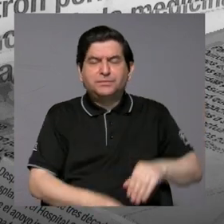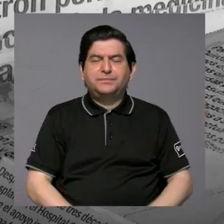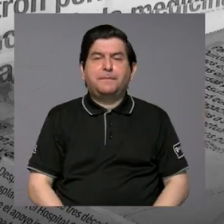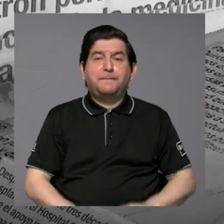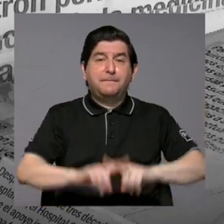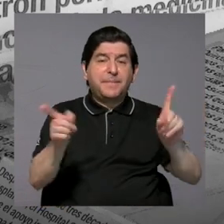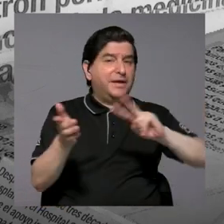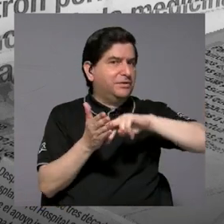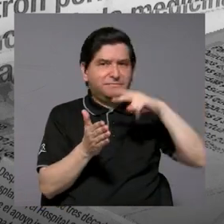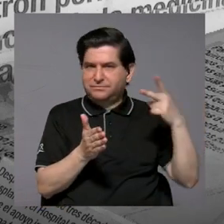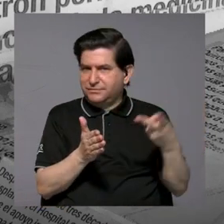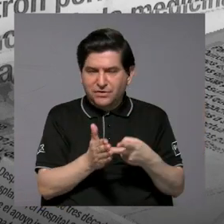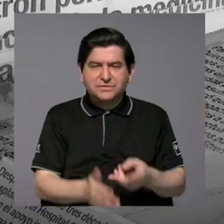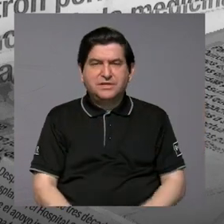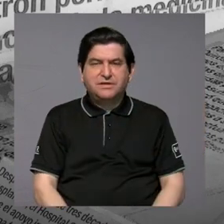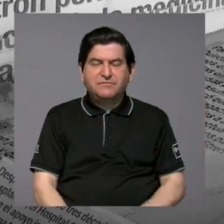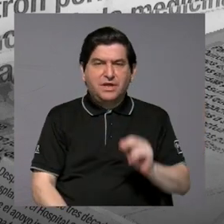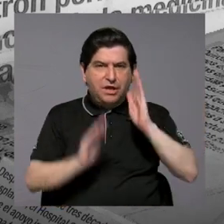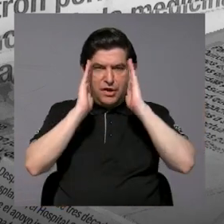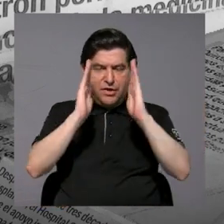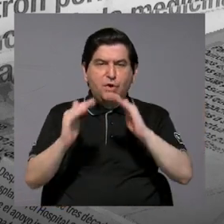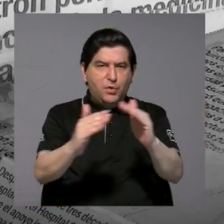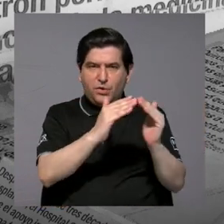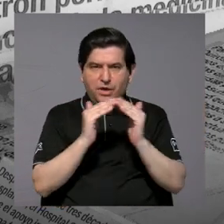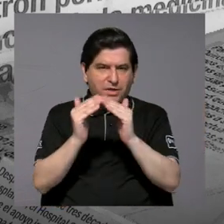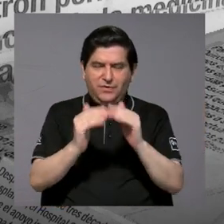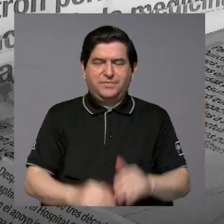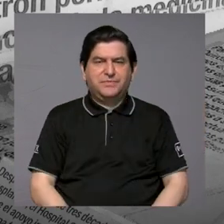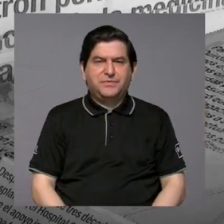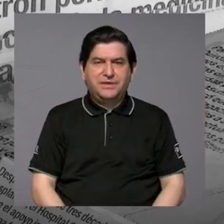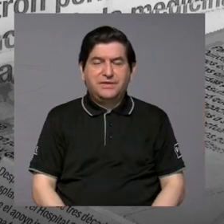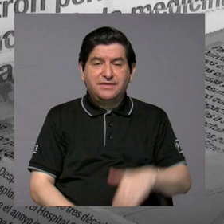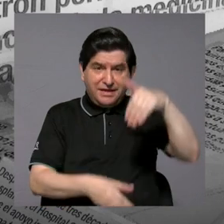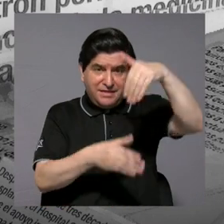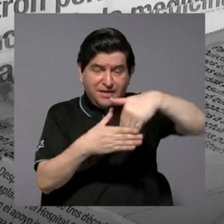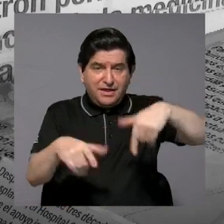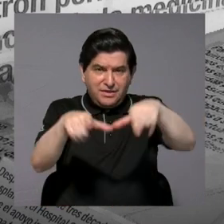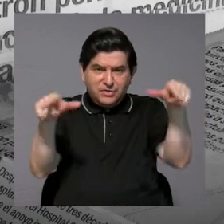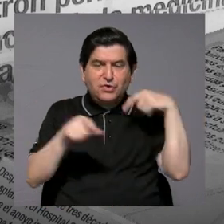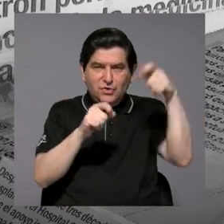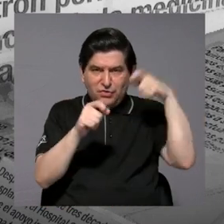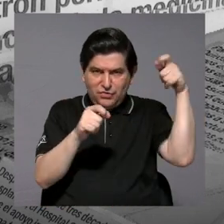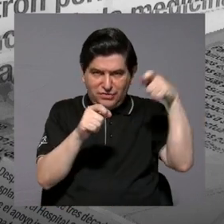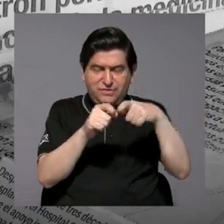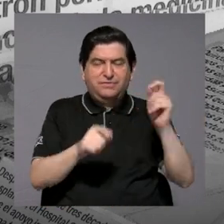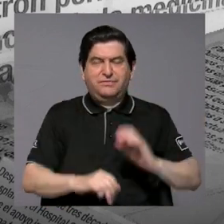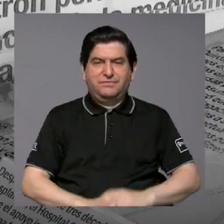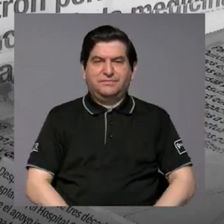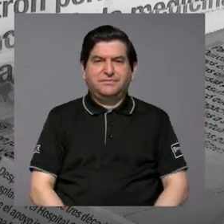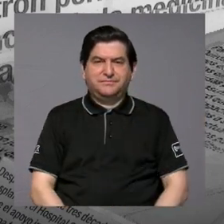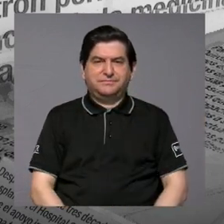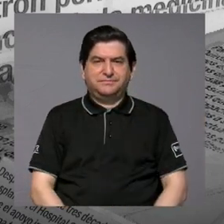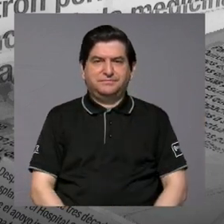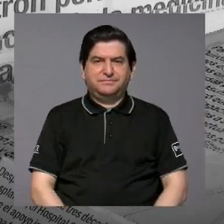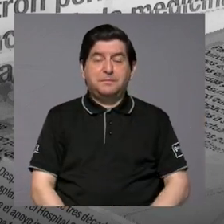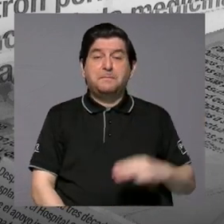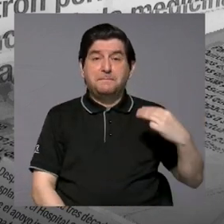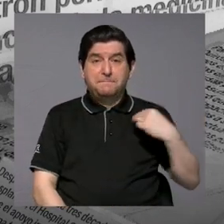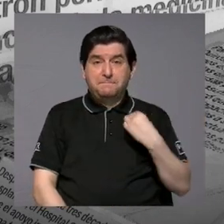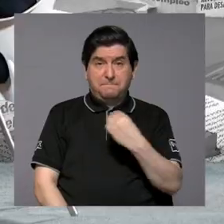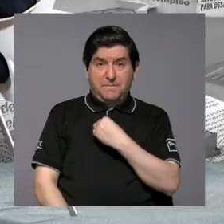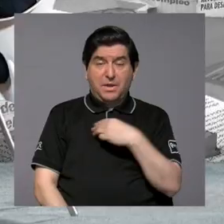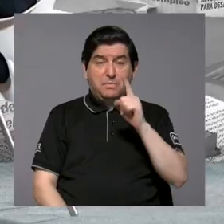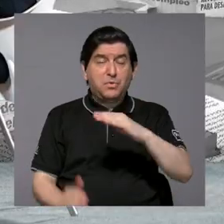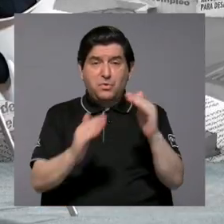Pero eso no quiere decir que no vayamos a a una comunidad que no esté en ese sector específico así que cualquier miembro de